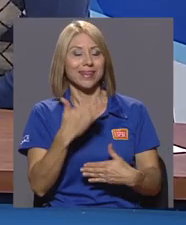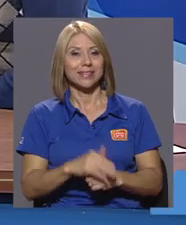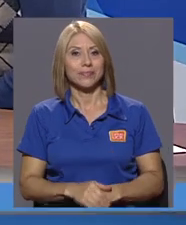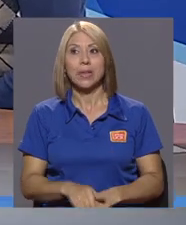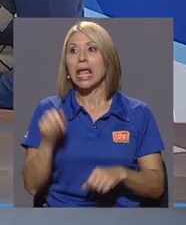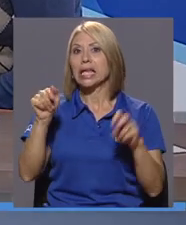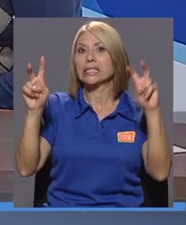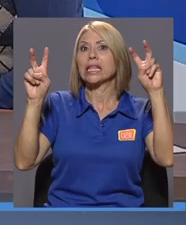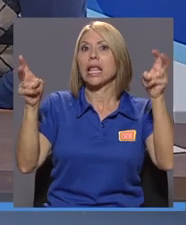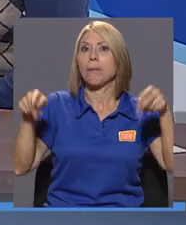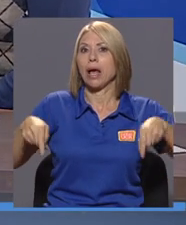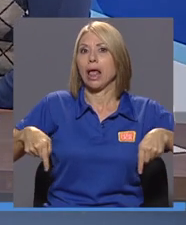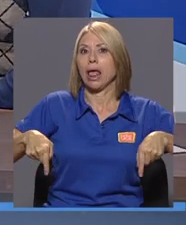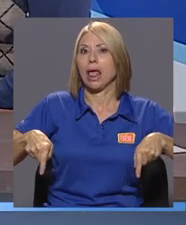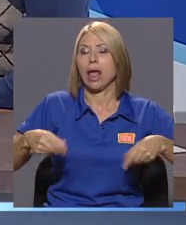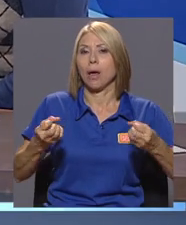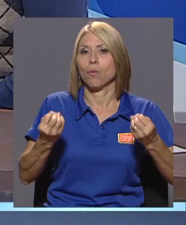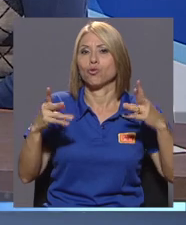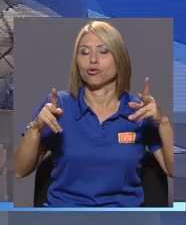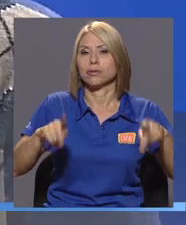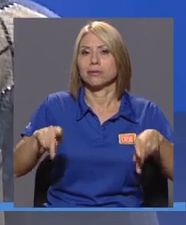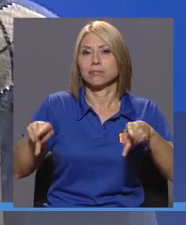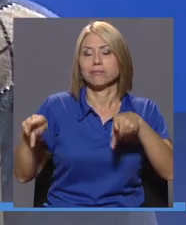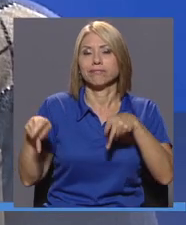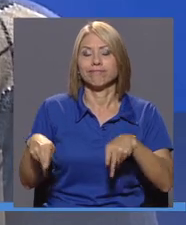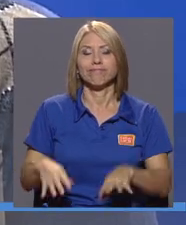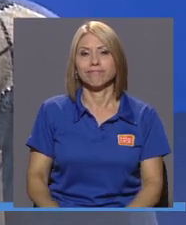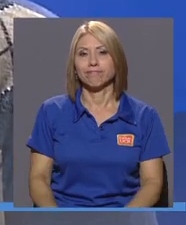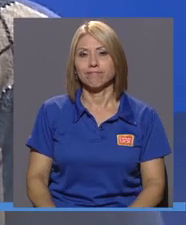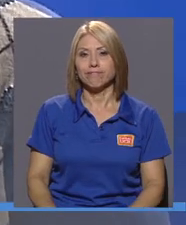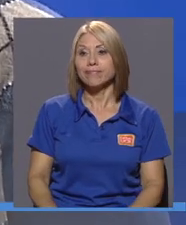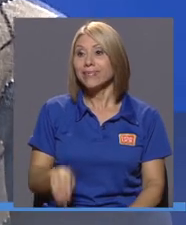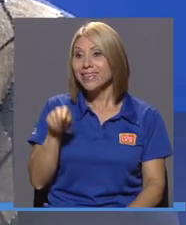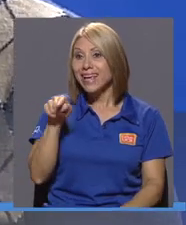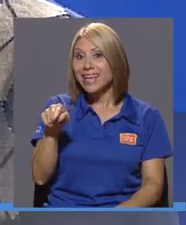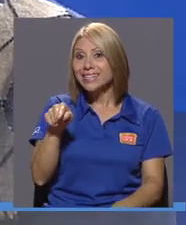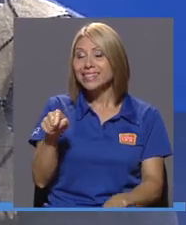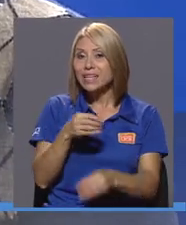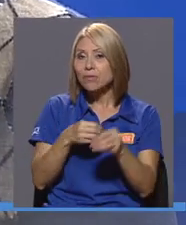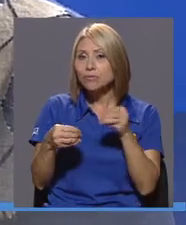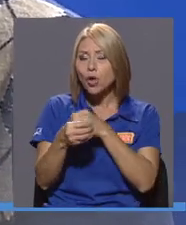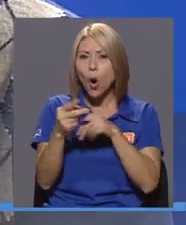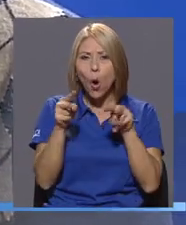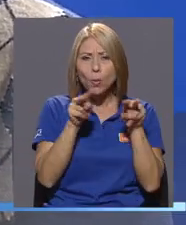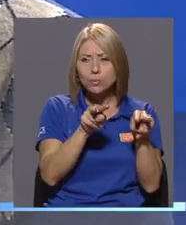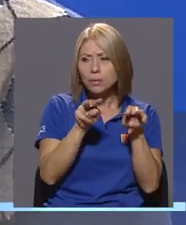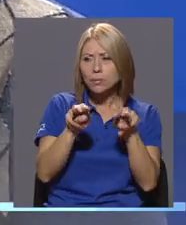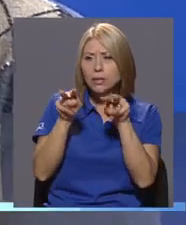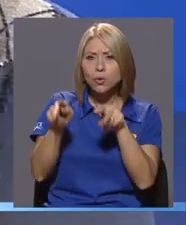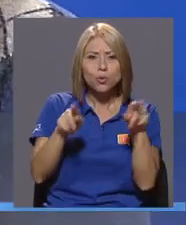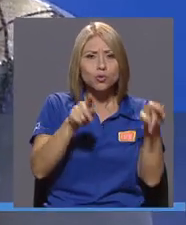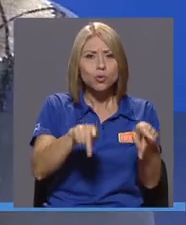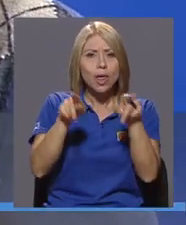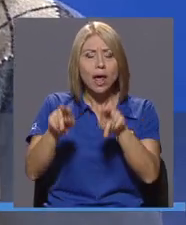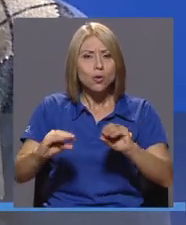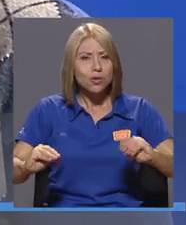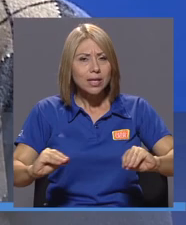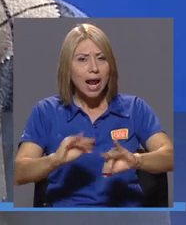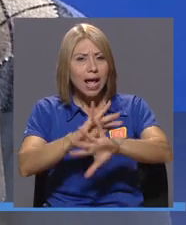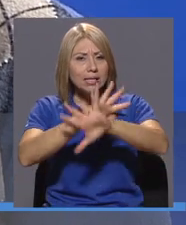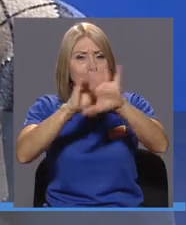nos tiene hasta nerviosos a muchos ya muchas este observatorio ciudadano de transparencia fiscal